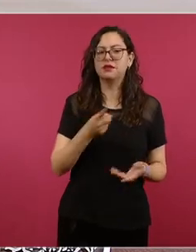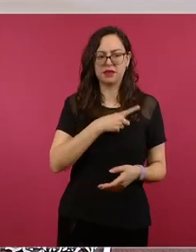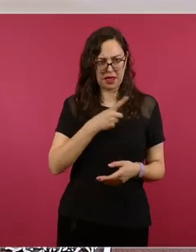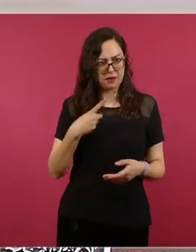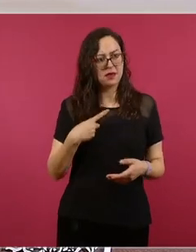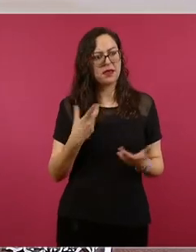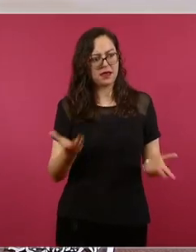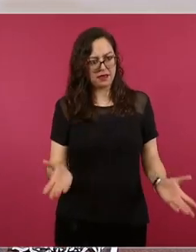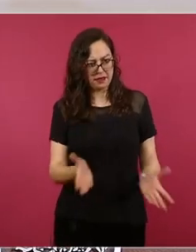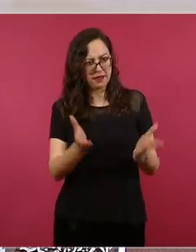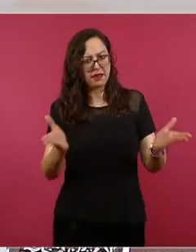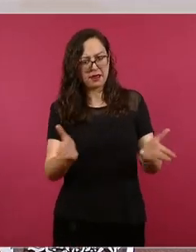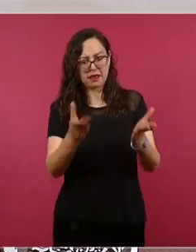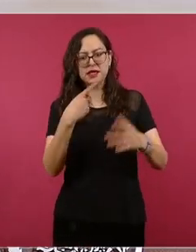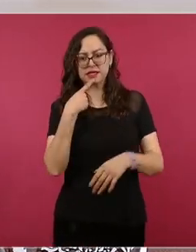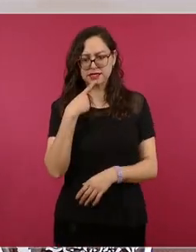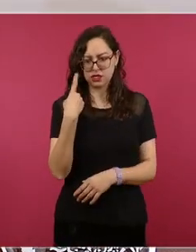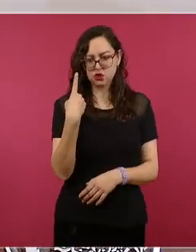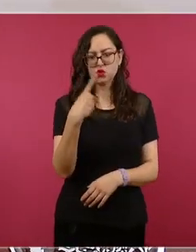El caso